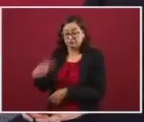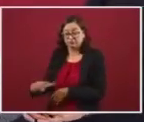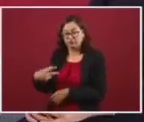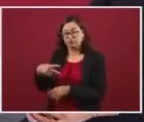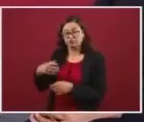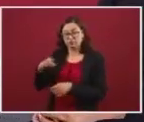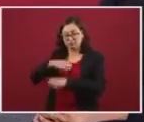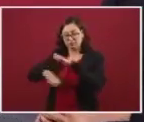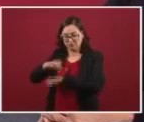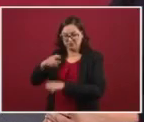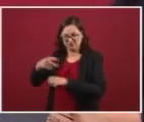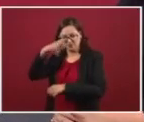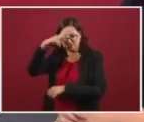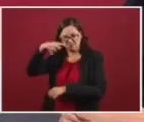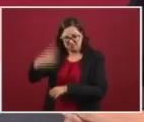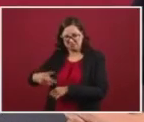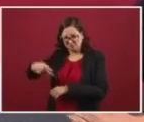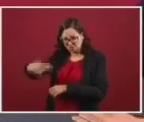de